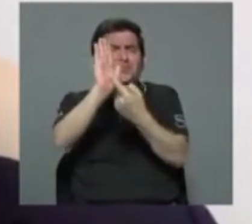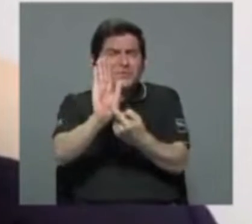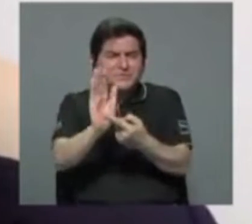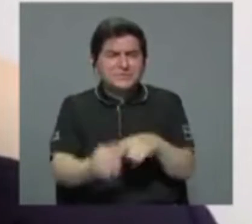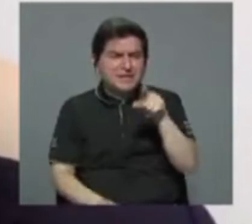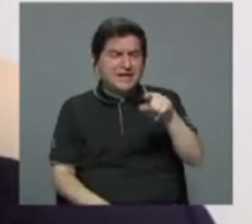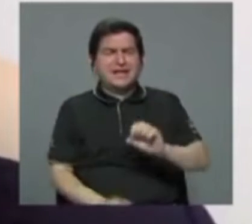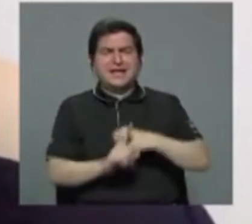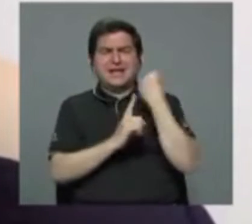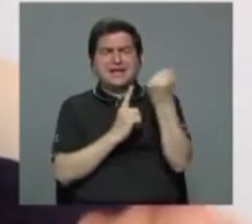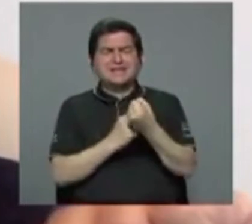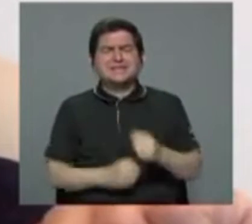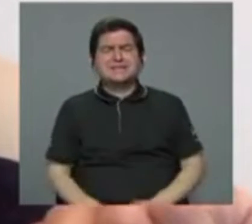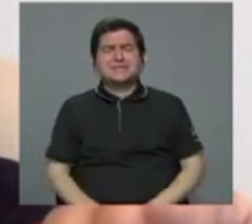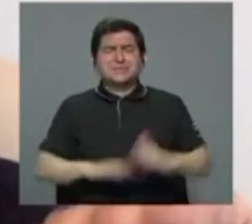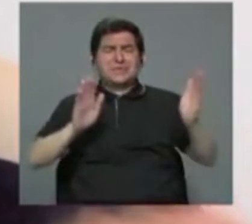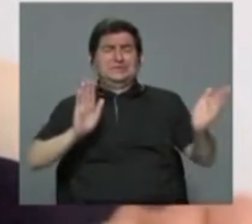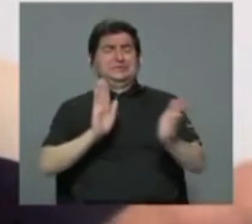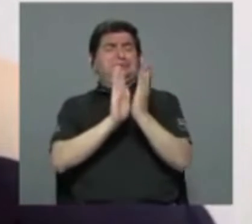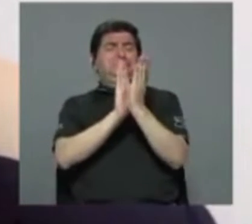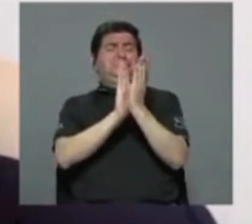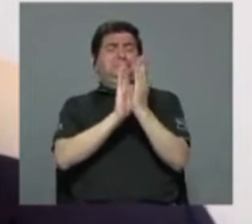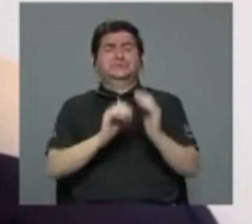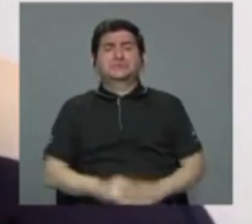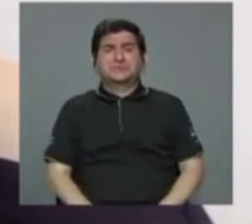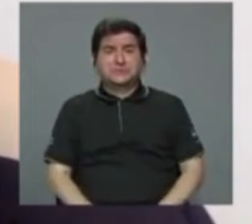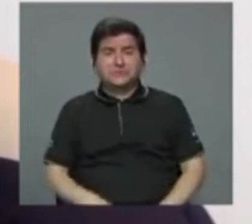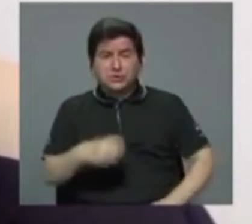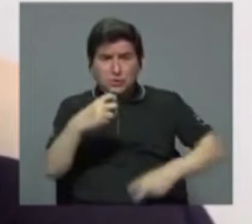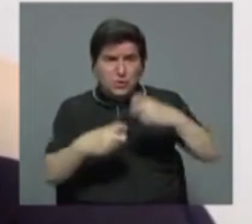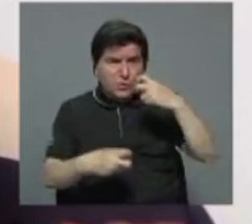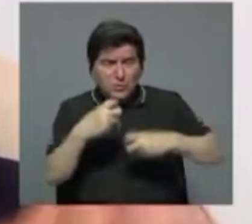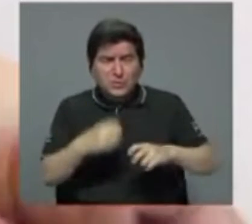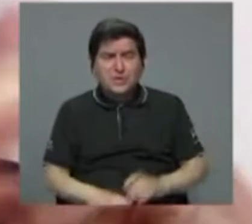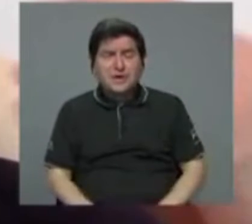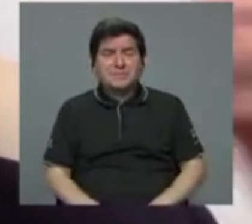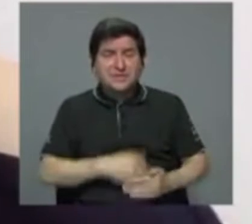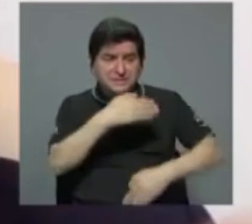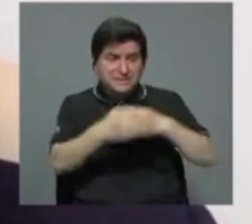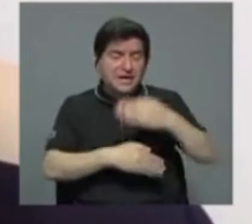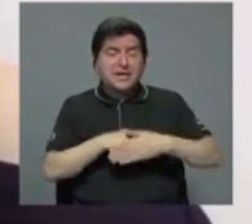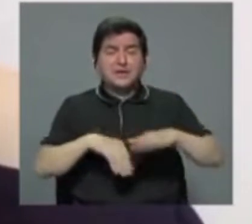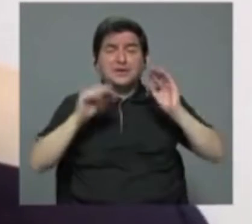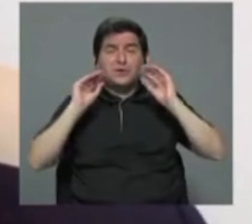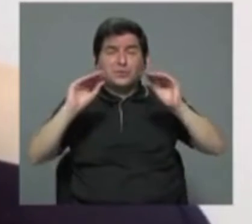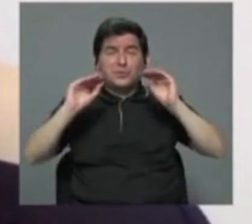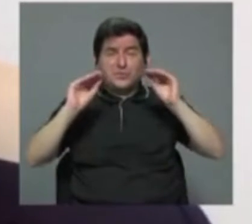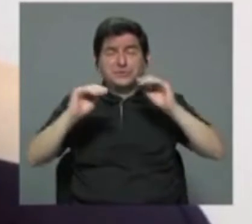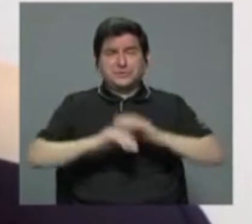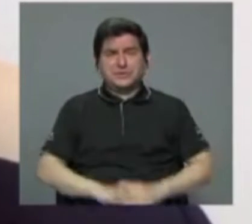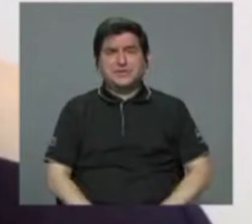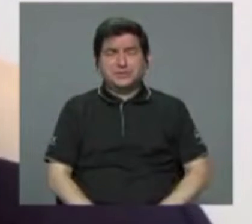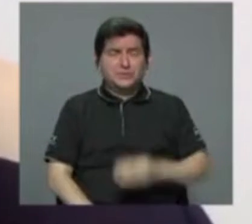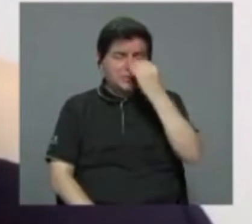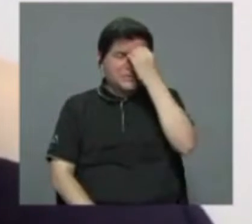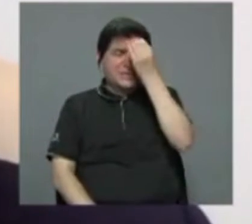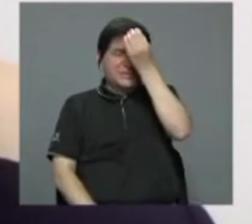en esos conflictos, grandísimos traumas en sus procesos educativos, grandísimos